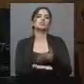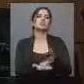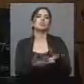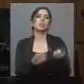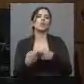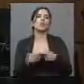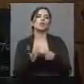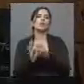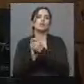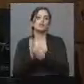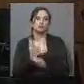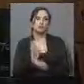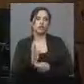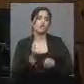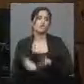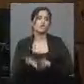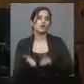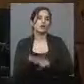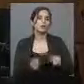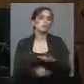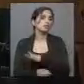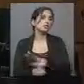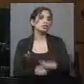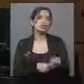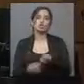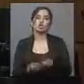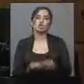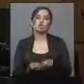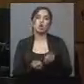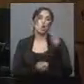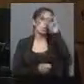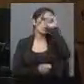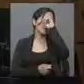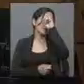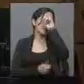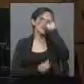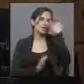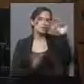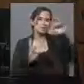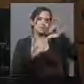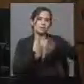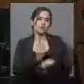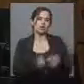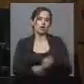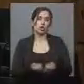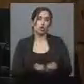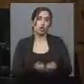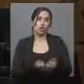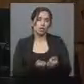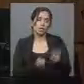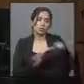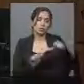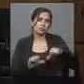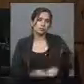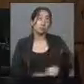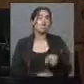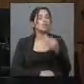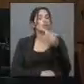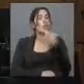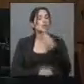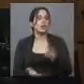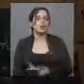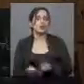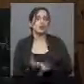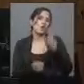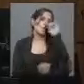Es cierto que estamos en un momento complejo y difícil... ...de esa aceleración económica... ...y también es cierto que han habido dificultades de